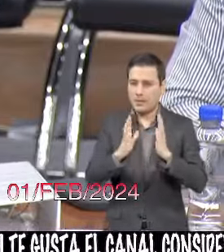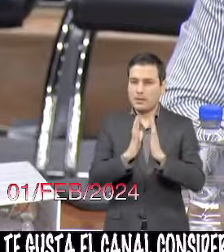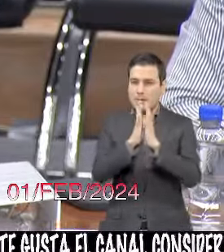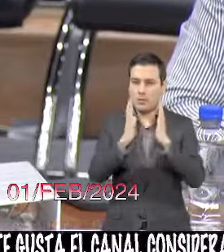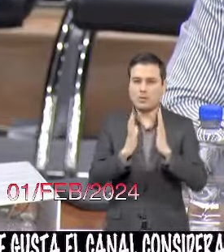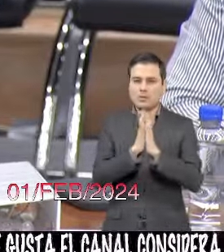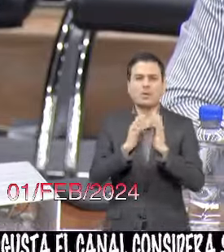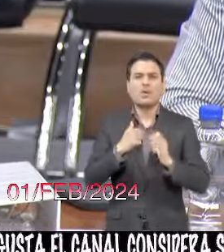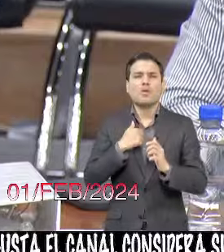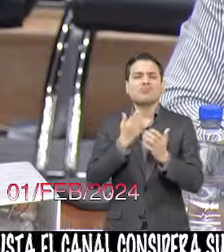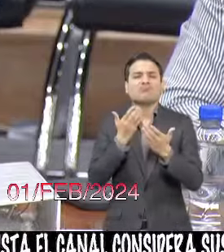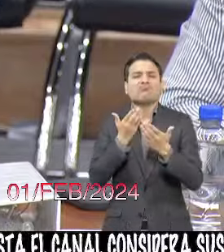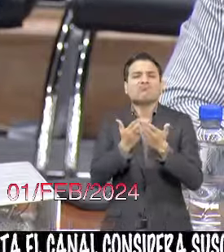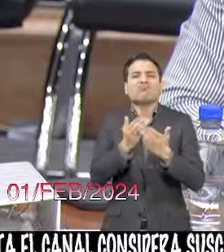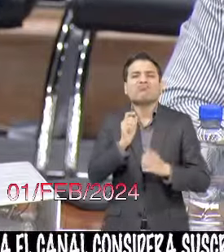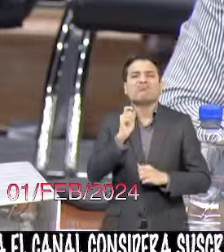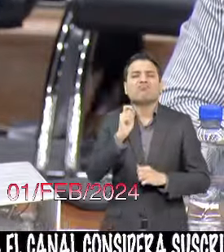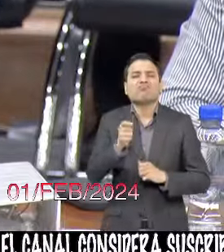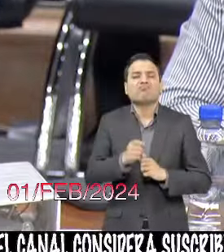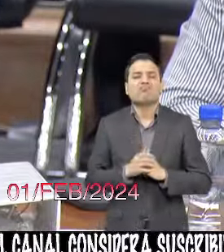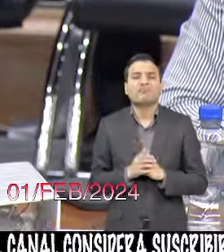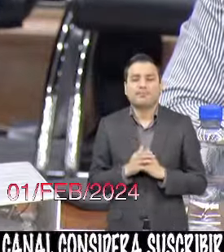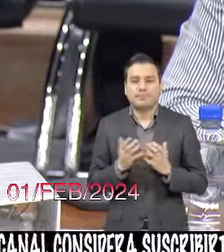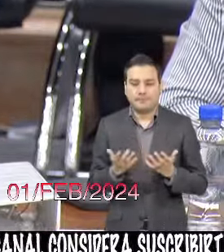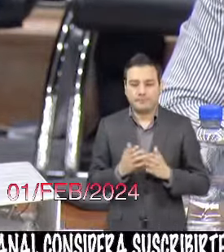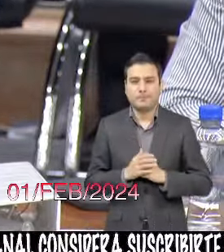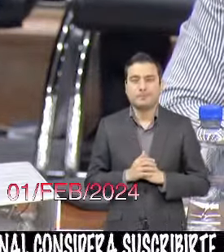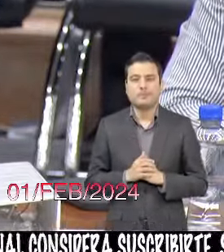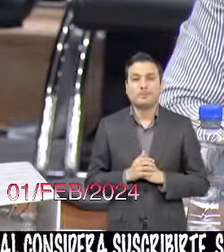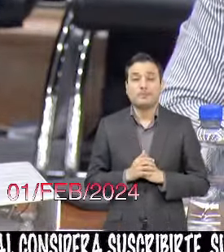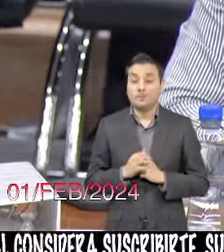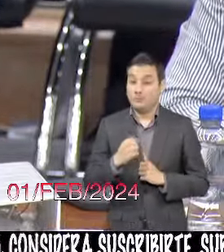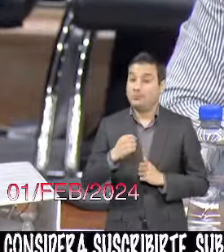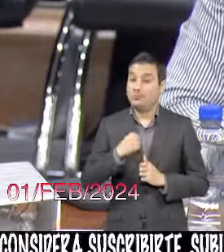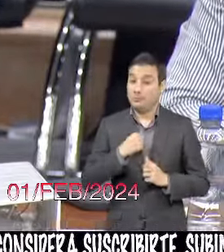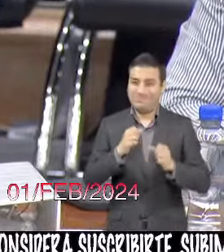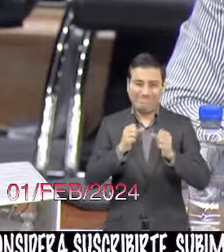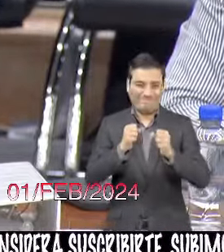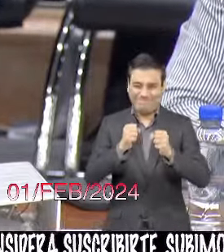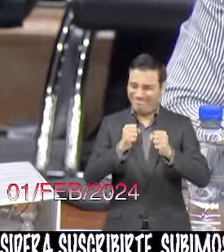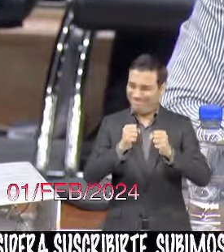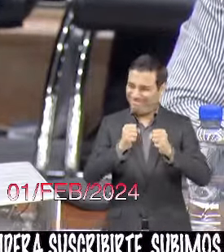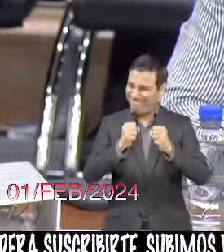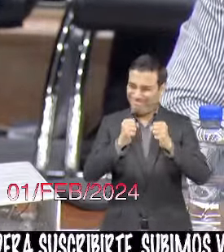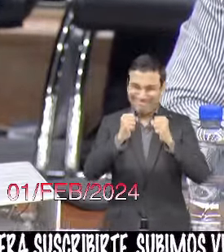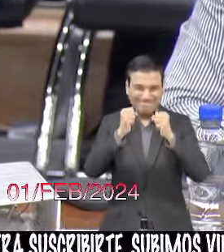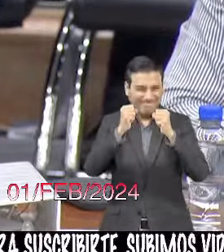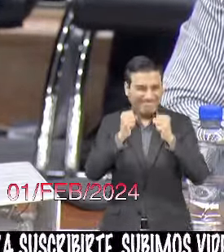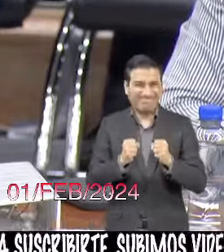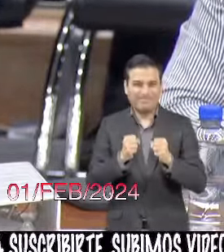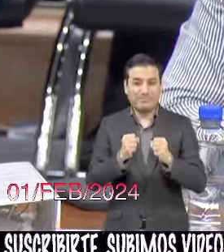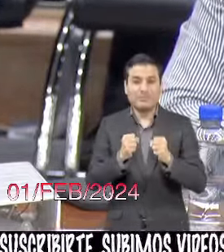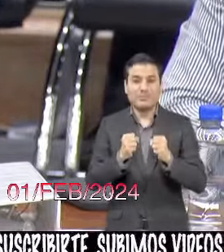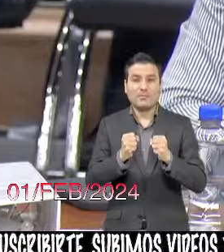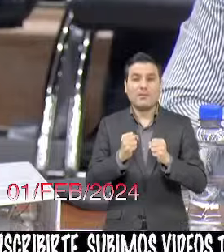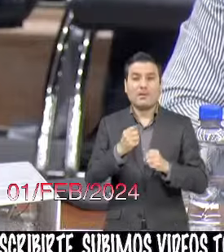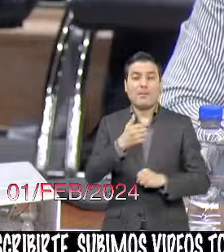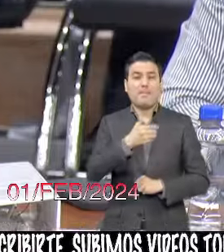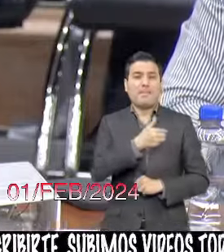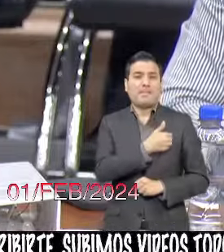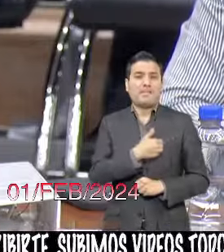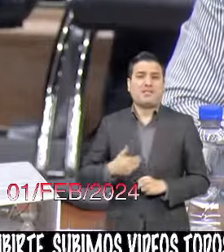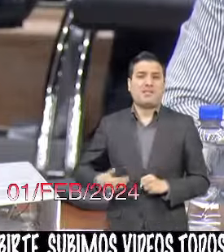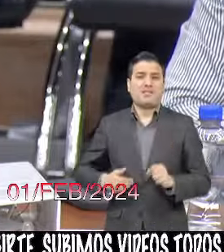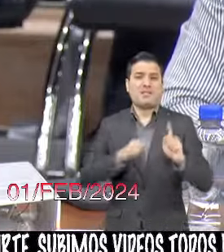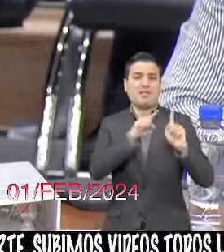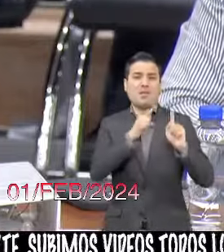¿Qué planteamos nosotros? Nosotros, por supuesto, que vamos a combatir siempre el presidencialismo.